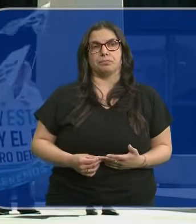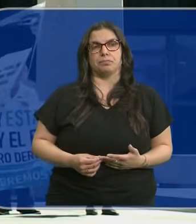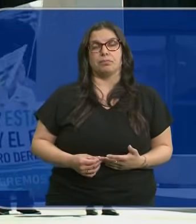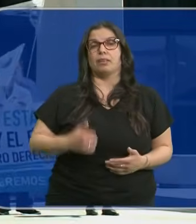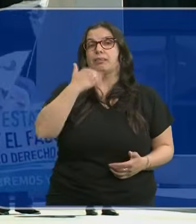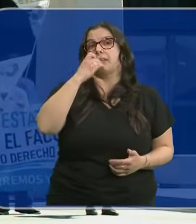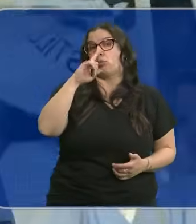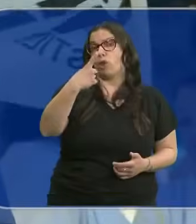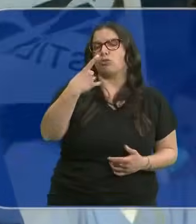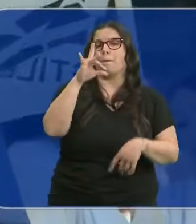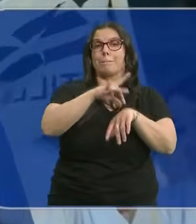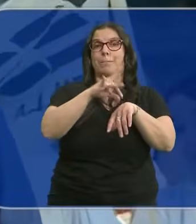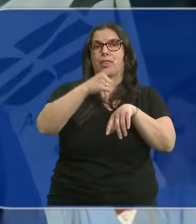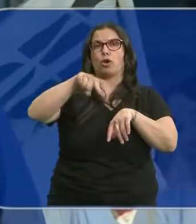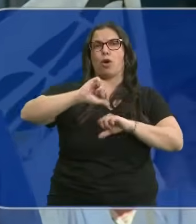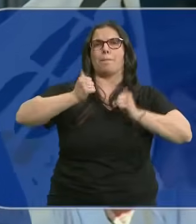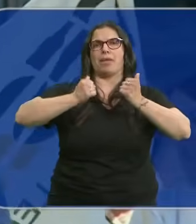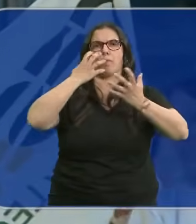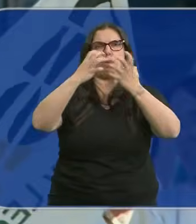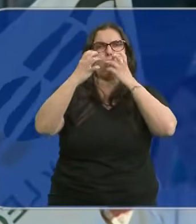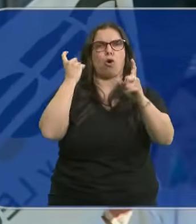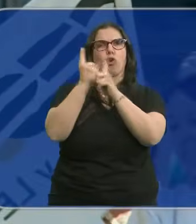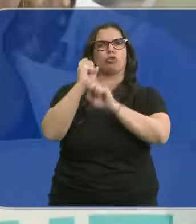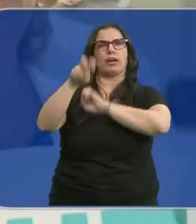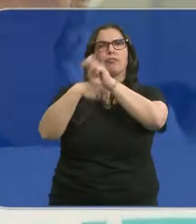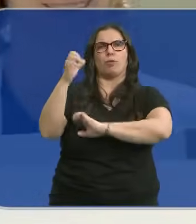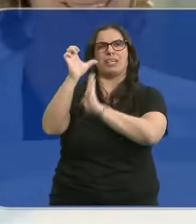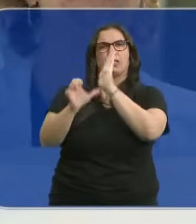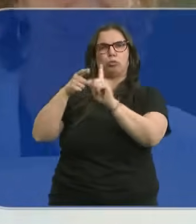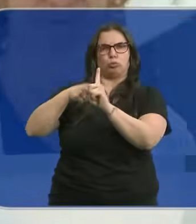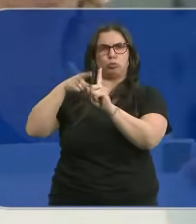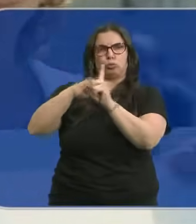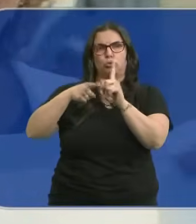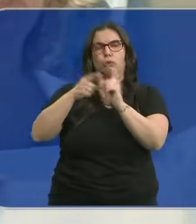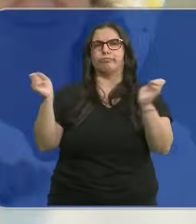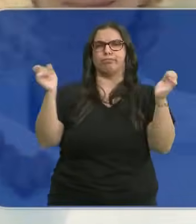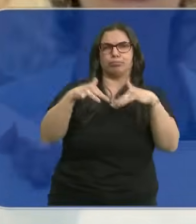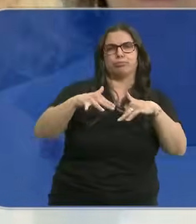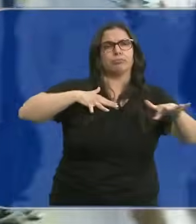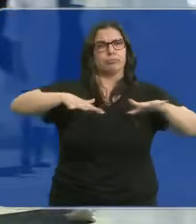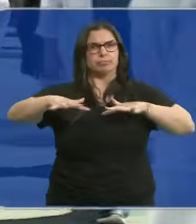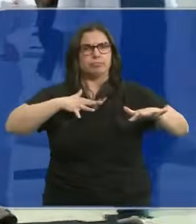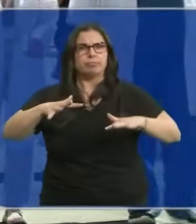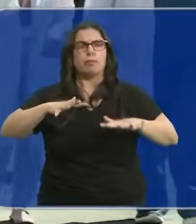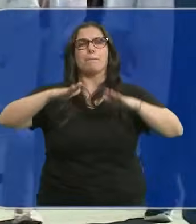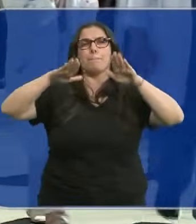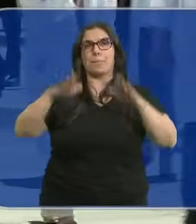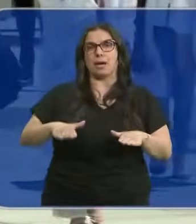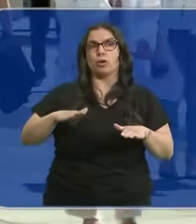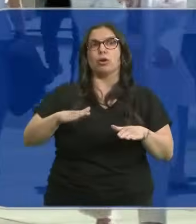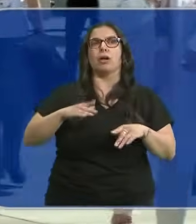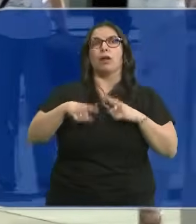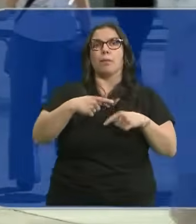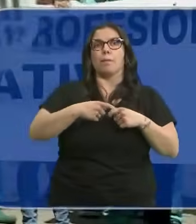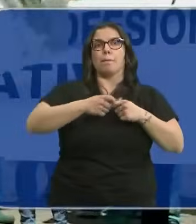Hace ya casi un año que los médicos comenzaron sus protestas contra la reforma del Estatuto Marco, concentraciones, movilizaciones y parones que han